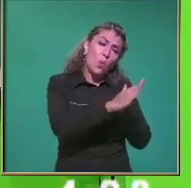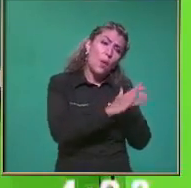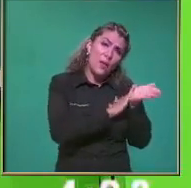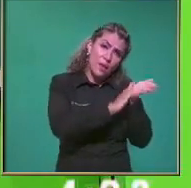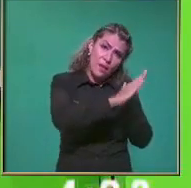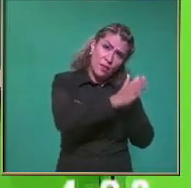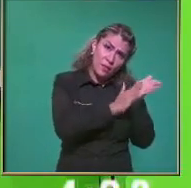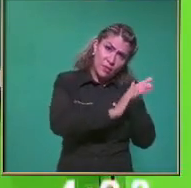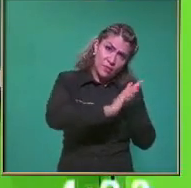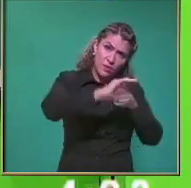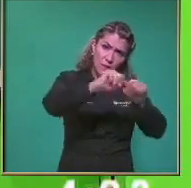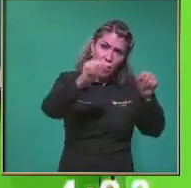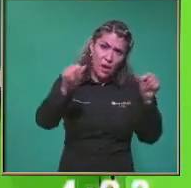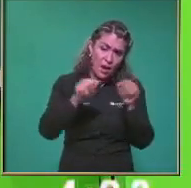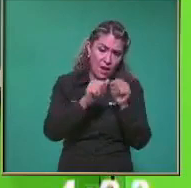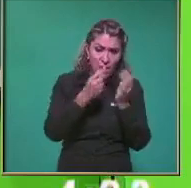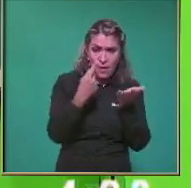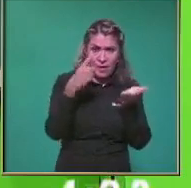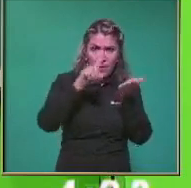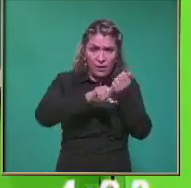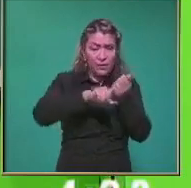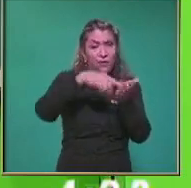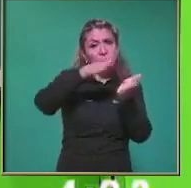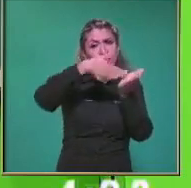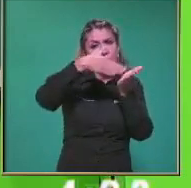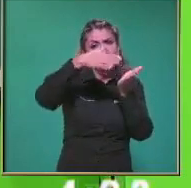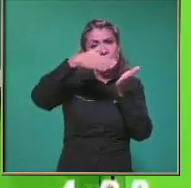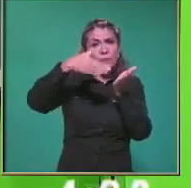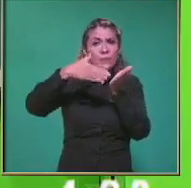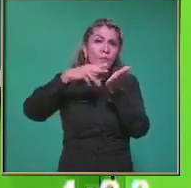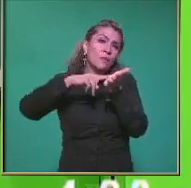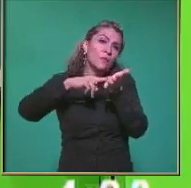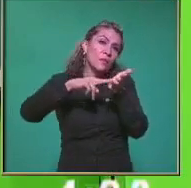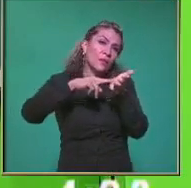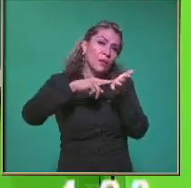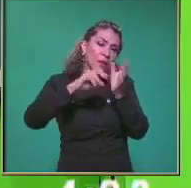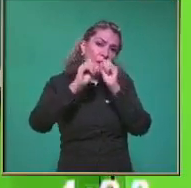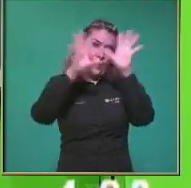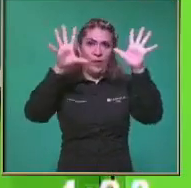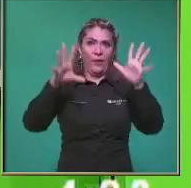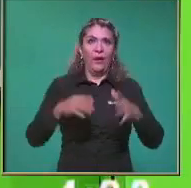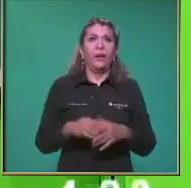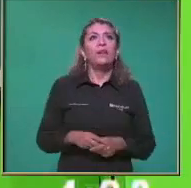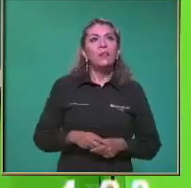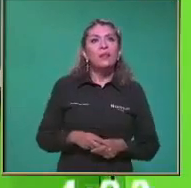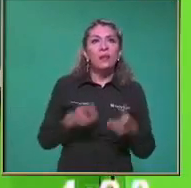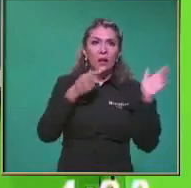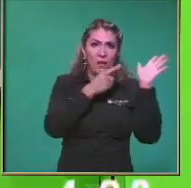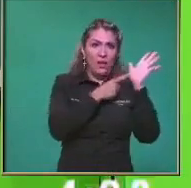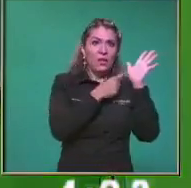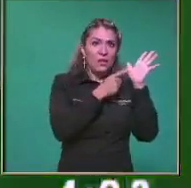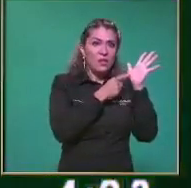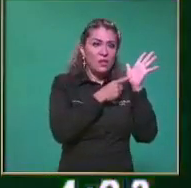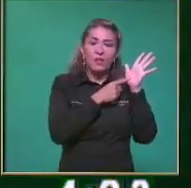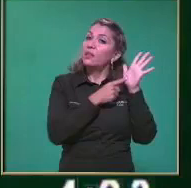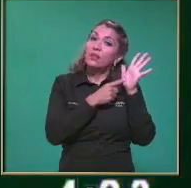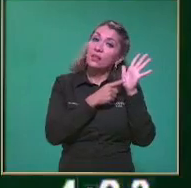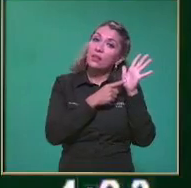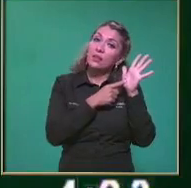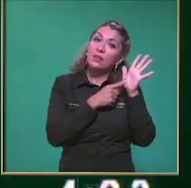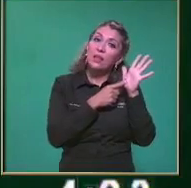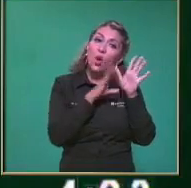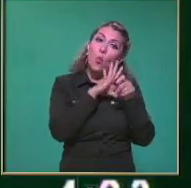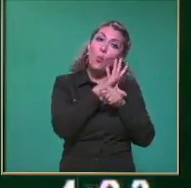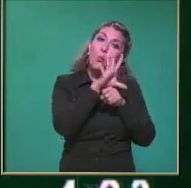Lo coloreé de un color verde, un verde llamativo. Bueno, ese es un